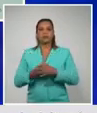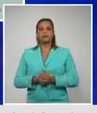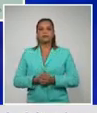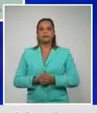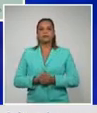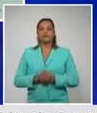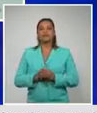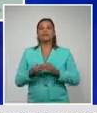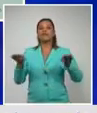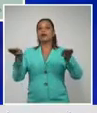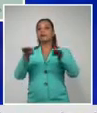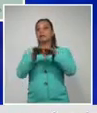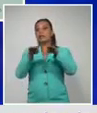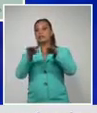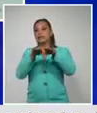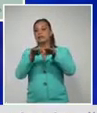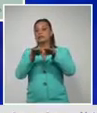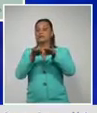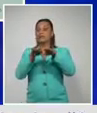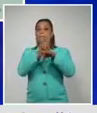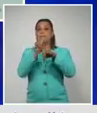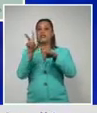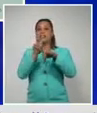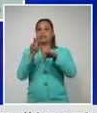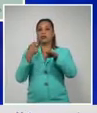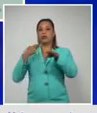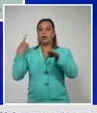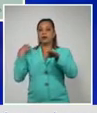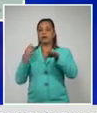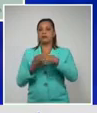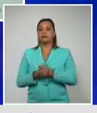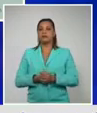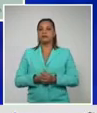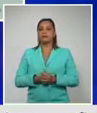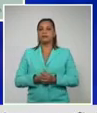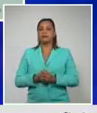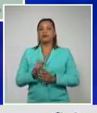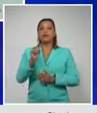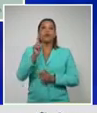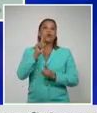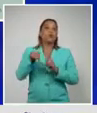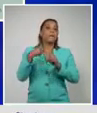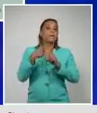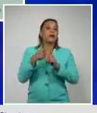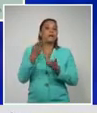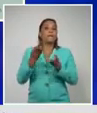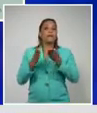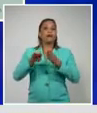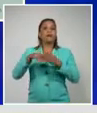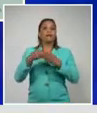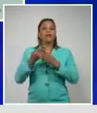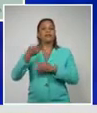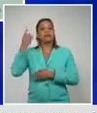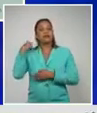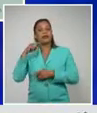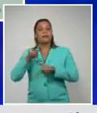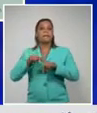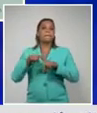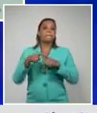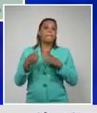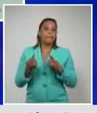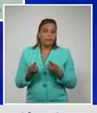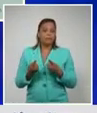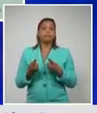meseta, 22 casos en el día de ayer, uno más que la jornada anterior, pero como ha sido